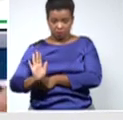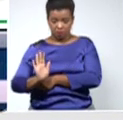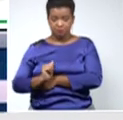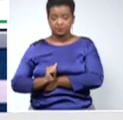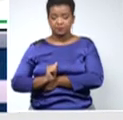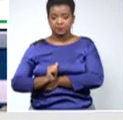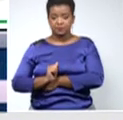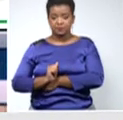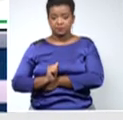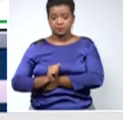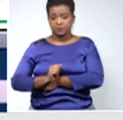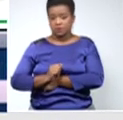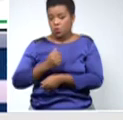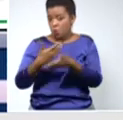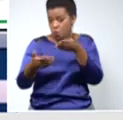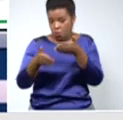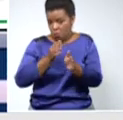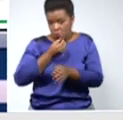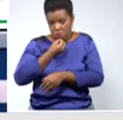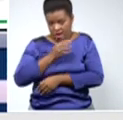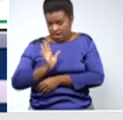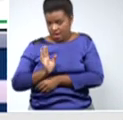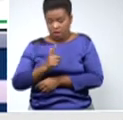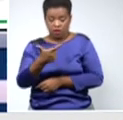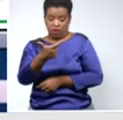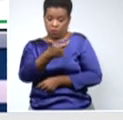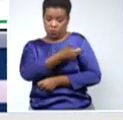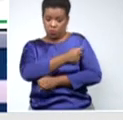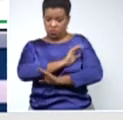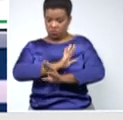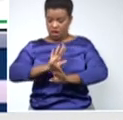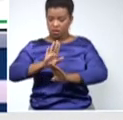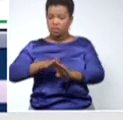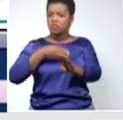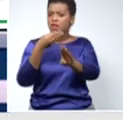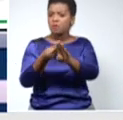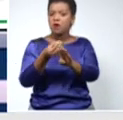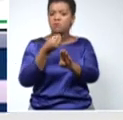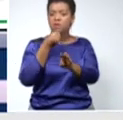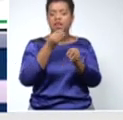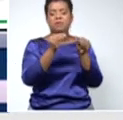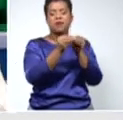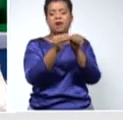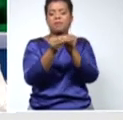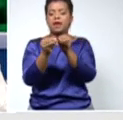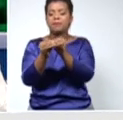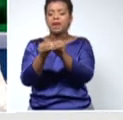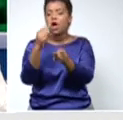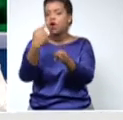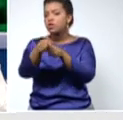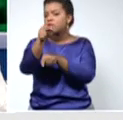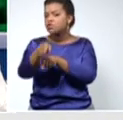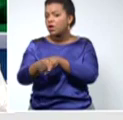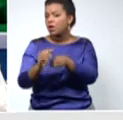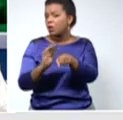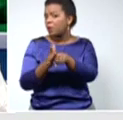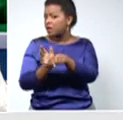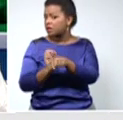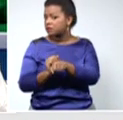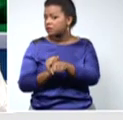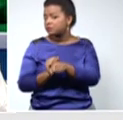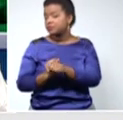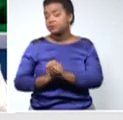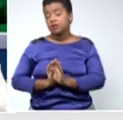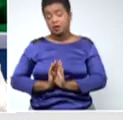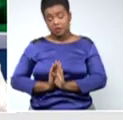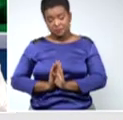de las vacunas cubanas, ¿puede después transmitir la enfermedad? Bueno, las cubanas están en